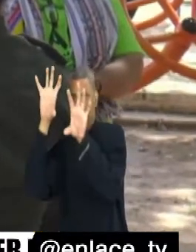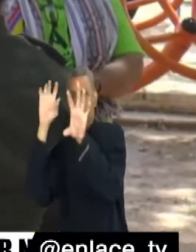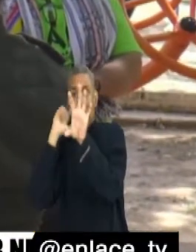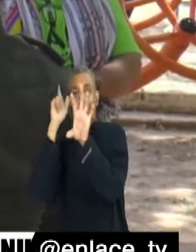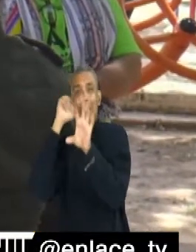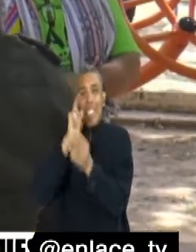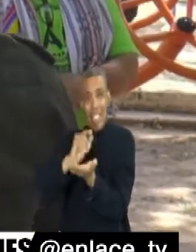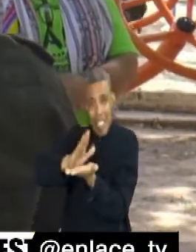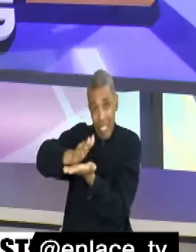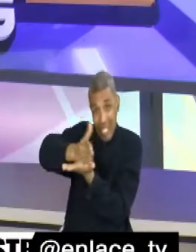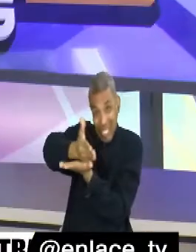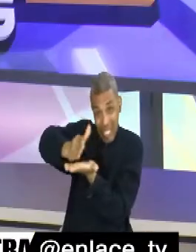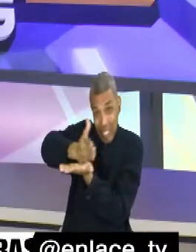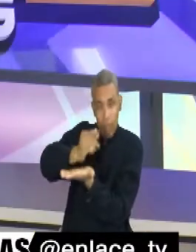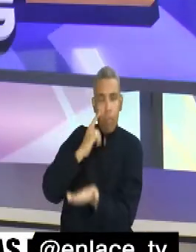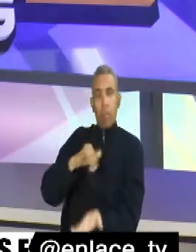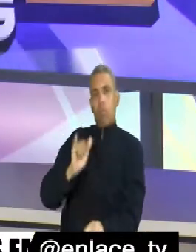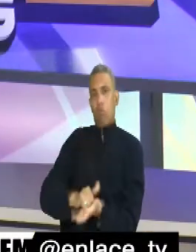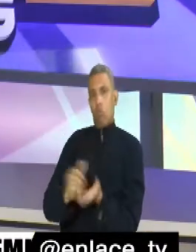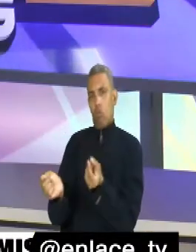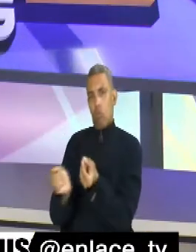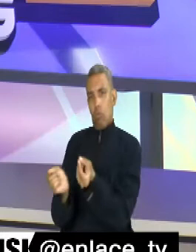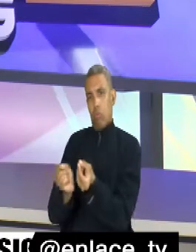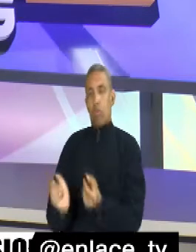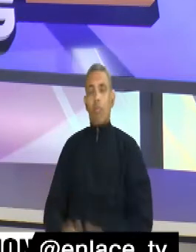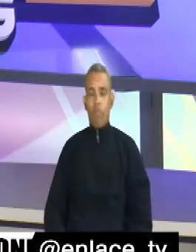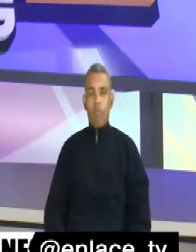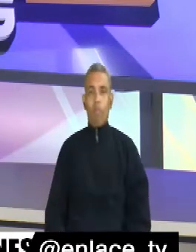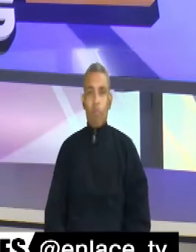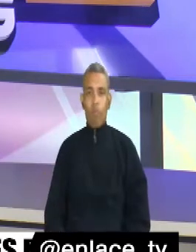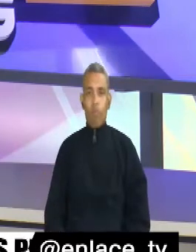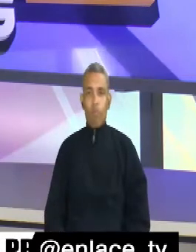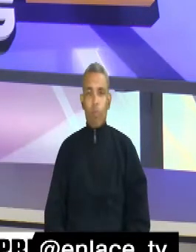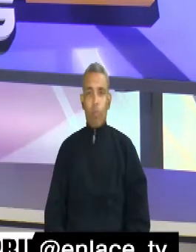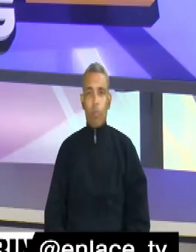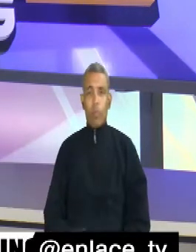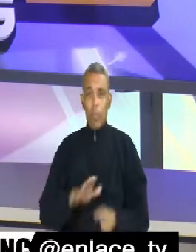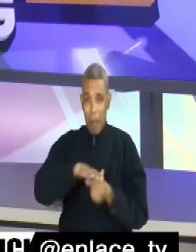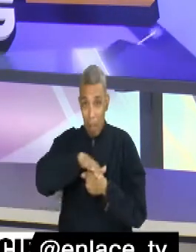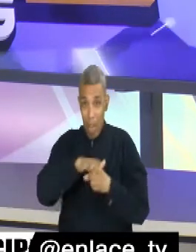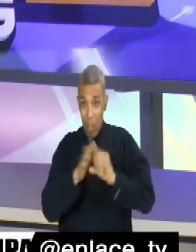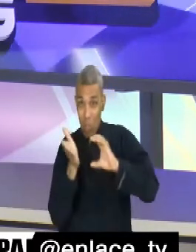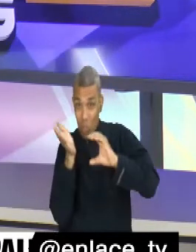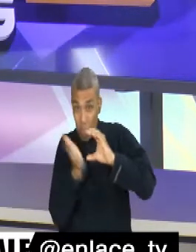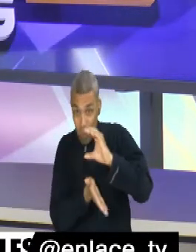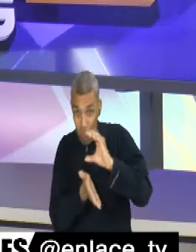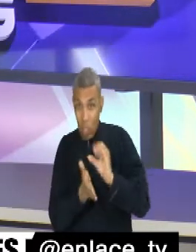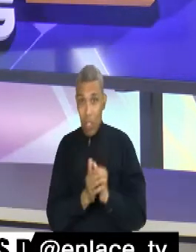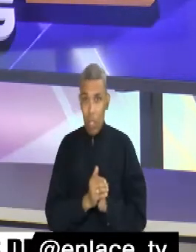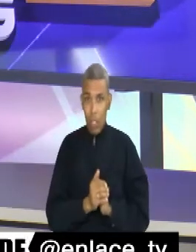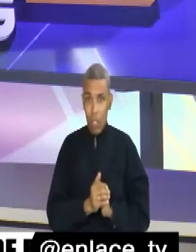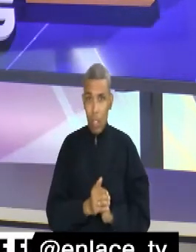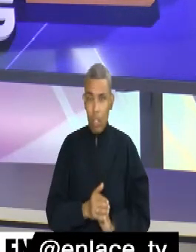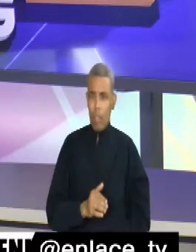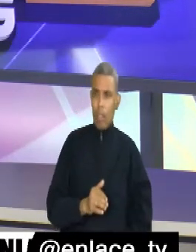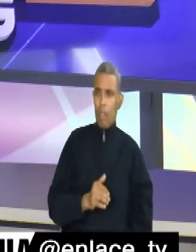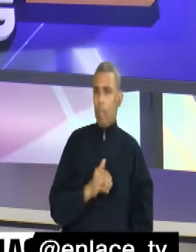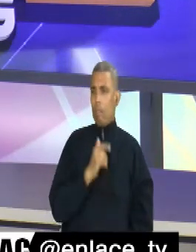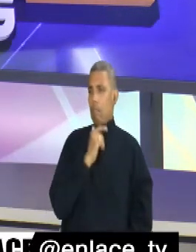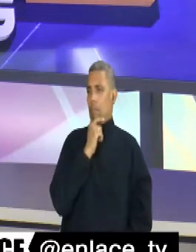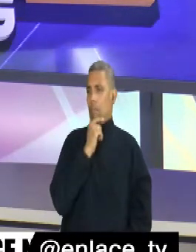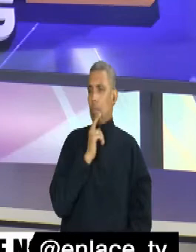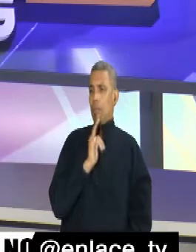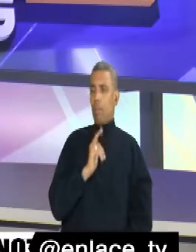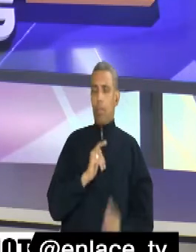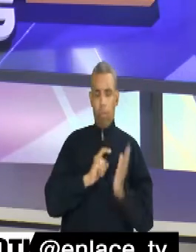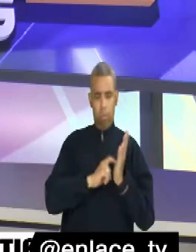atención. Y es que fue la propia comunidad del barrio Cincuentenario quien llamó a la policía para que se apersonara de este